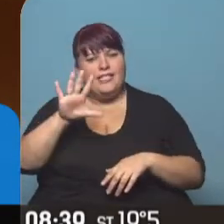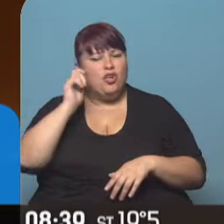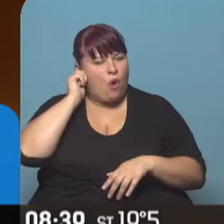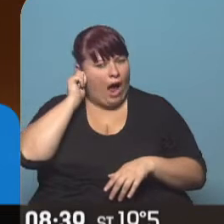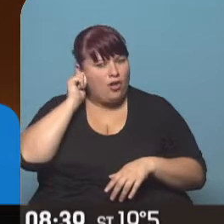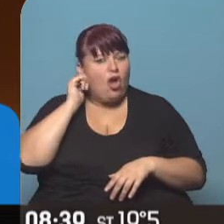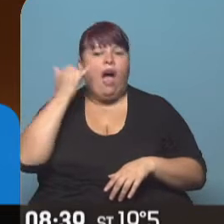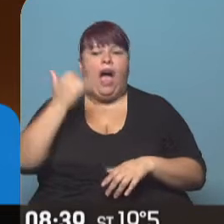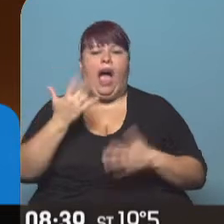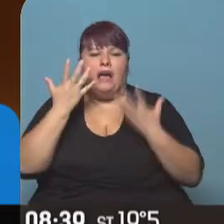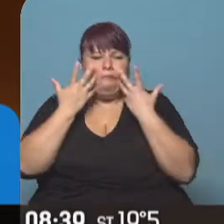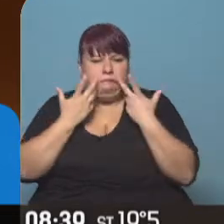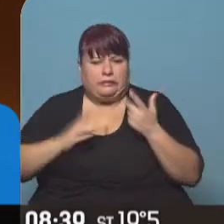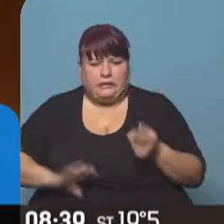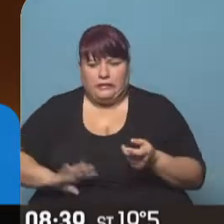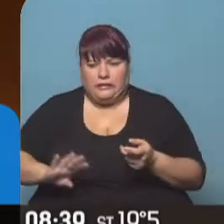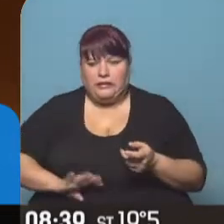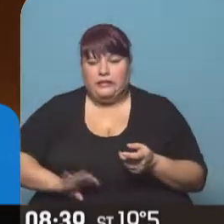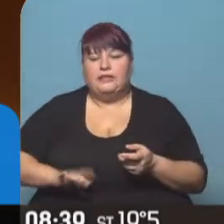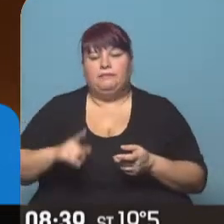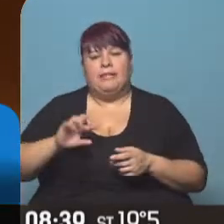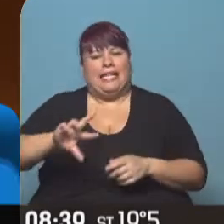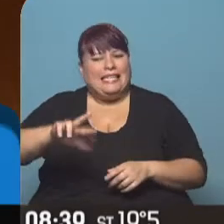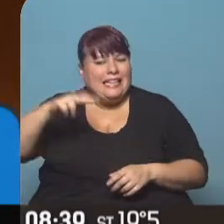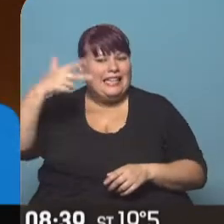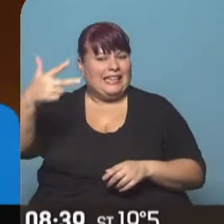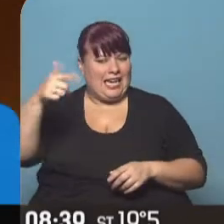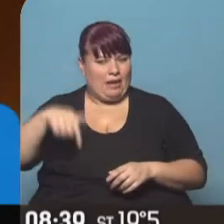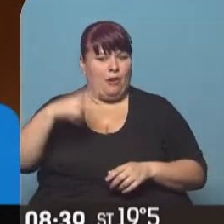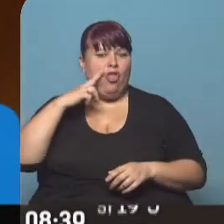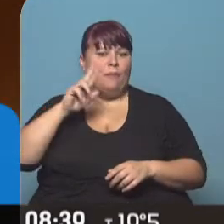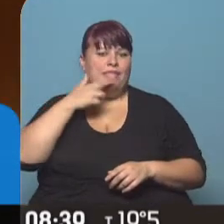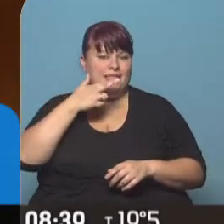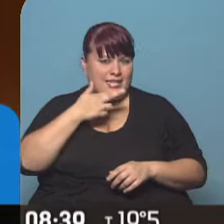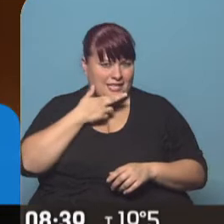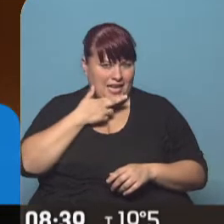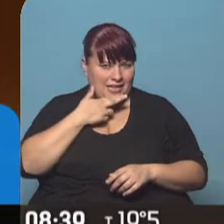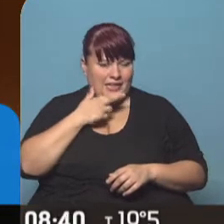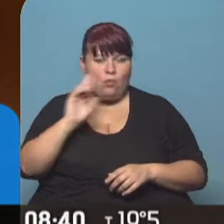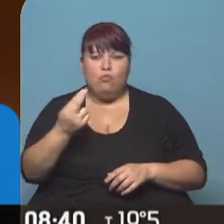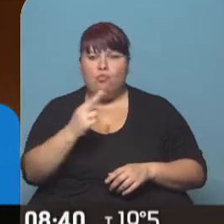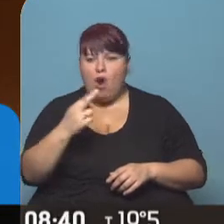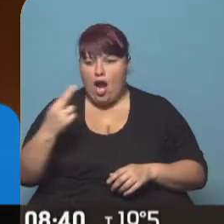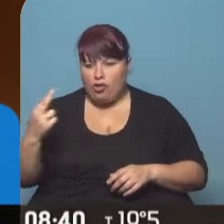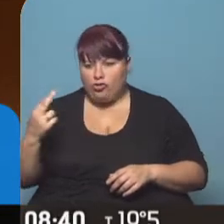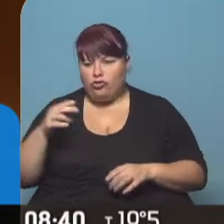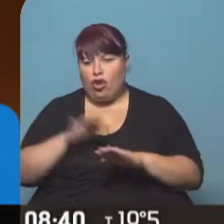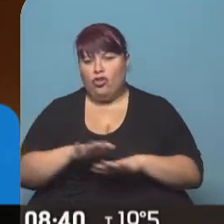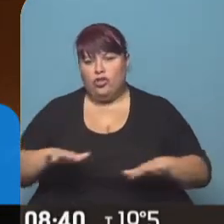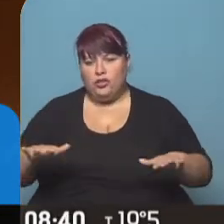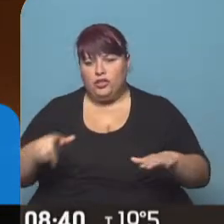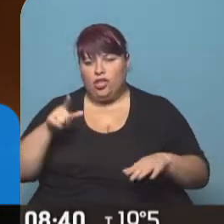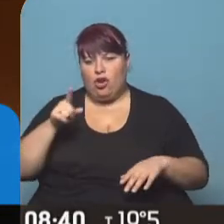años presenta desnutrición se triplicó en el 2017 la mortalidad de los